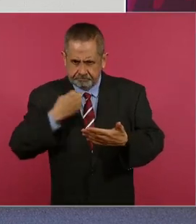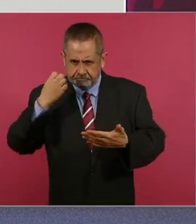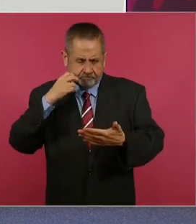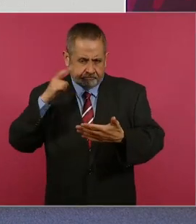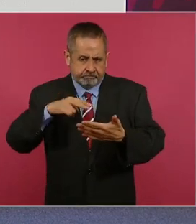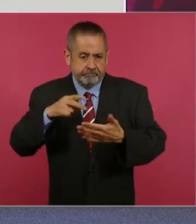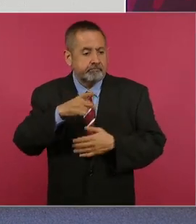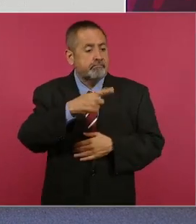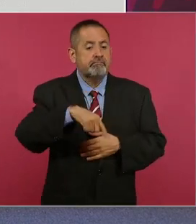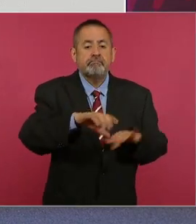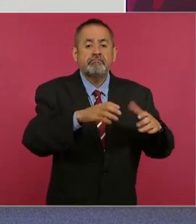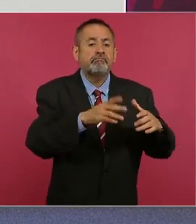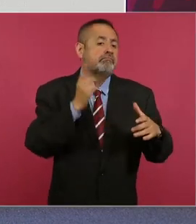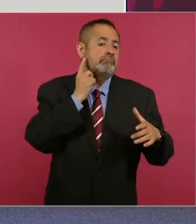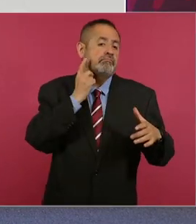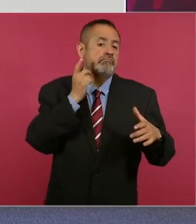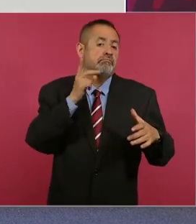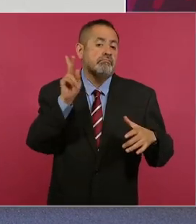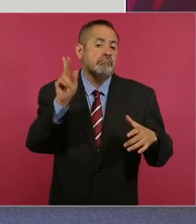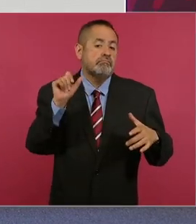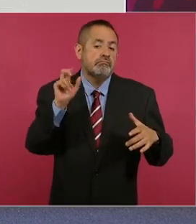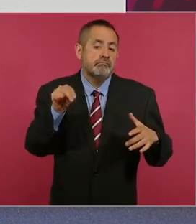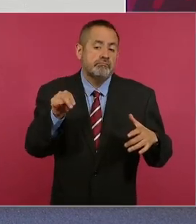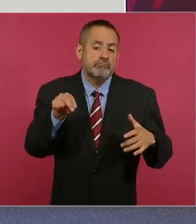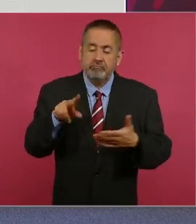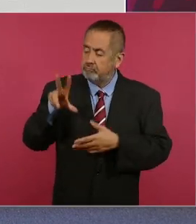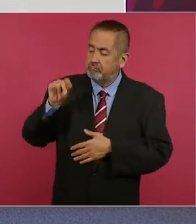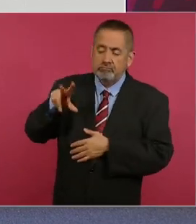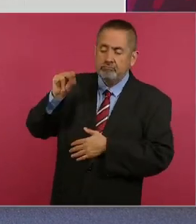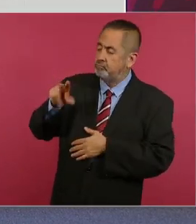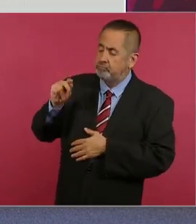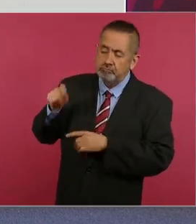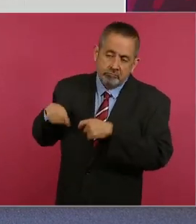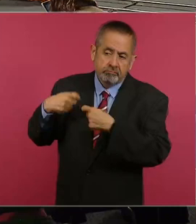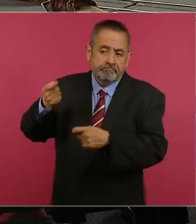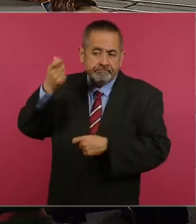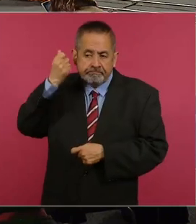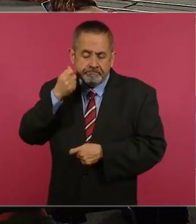los diputados del PAN votaron en contra,